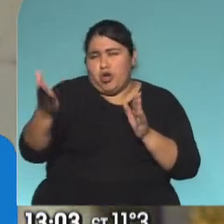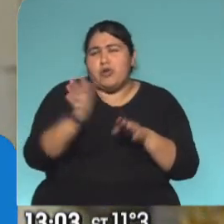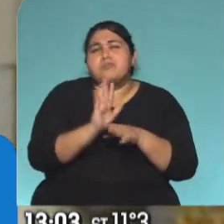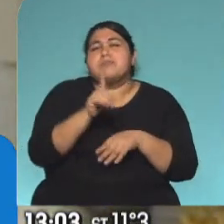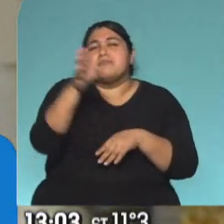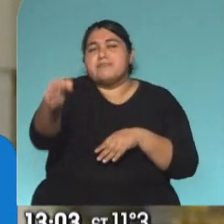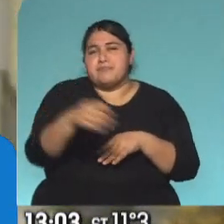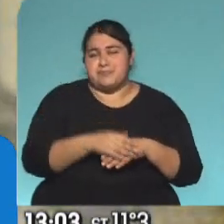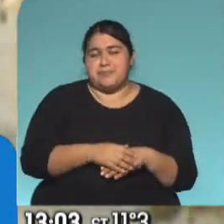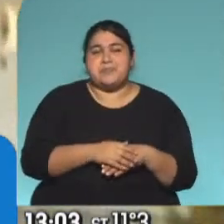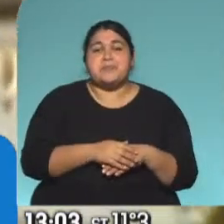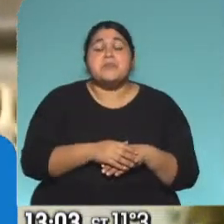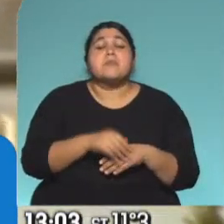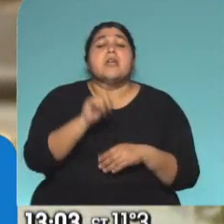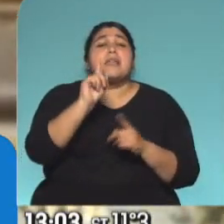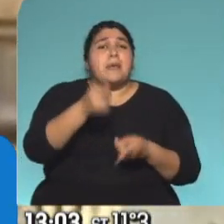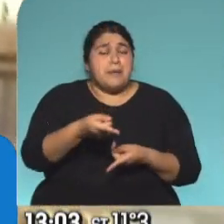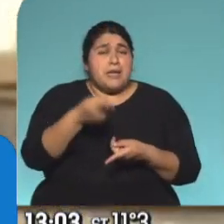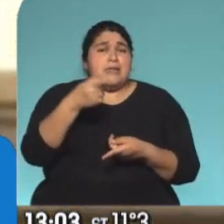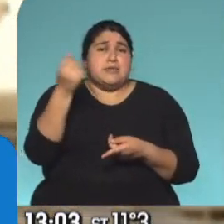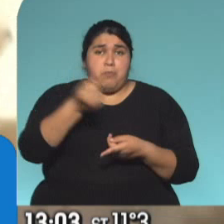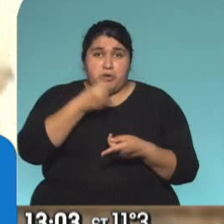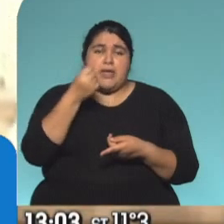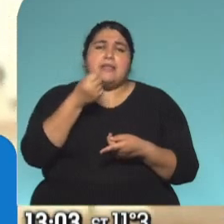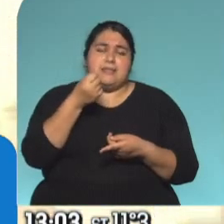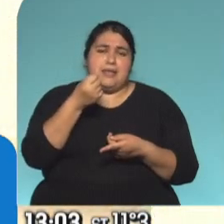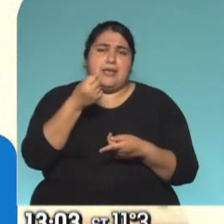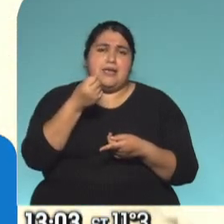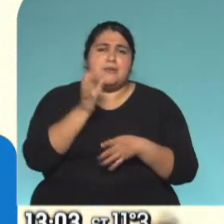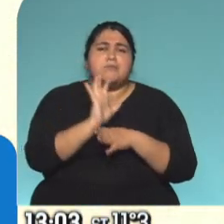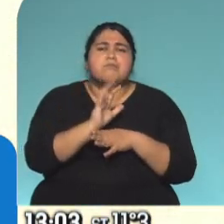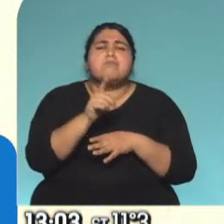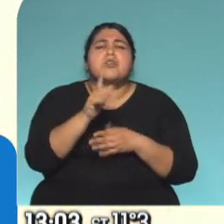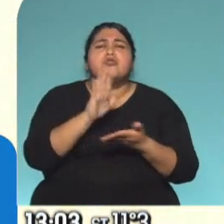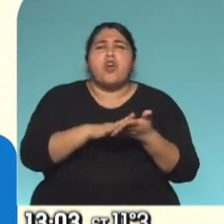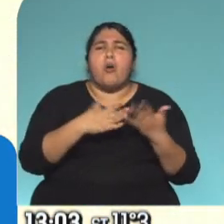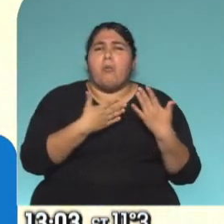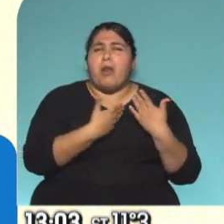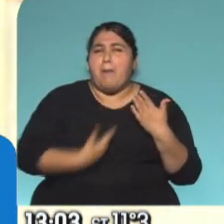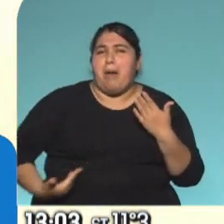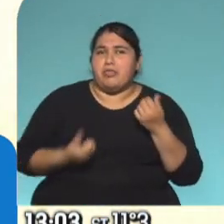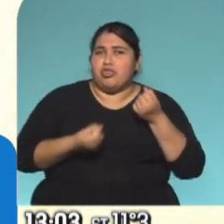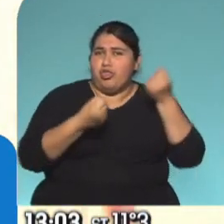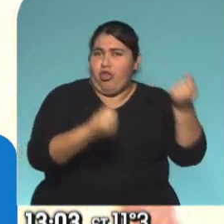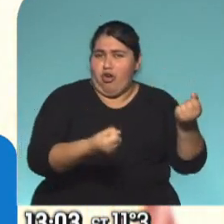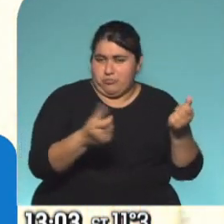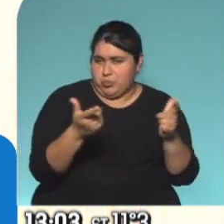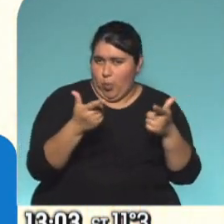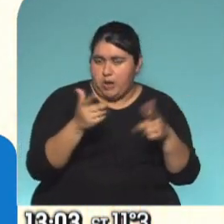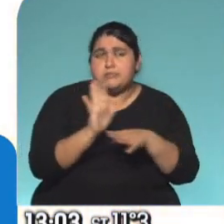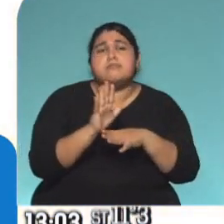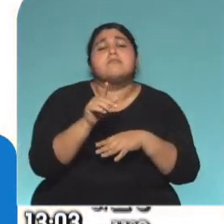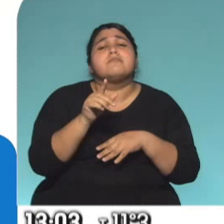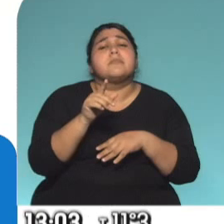Casa Blanca. Sí, recordemos también que es importante, me parece, señalar que no hubo traspaso de mando, es decir, el vicepresidente Mike Pence no asumió el